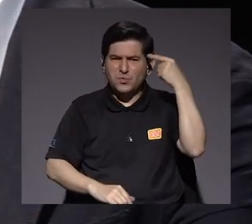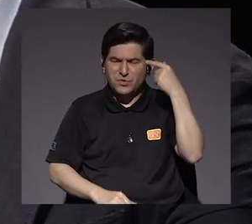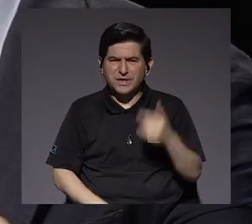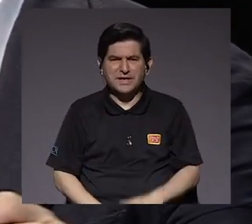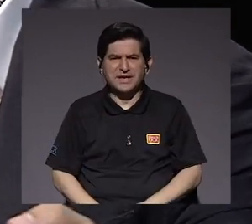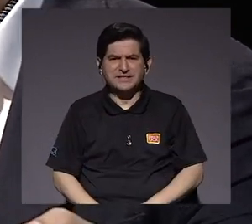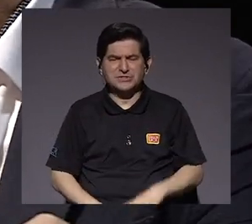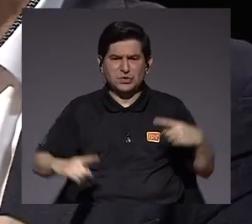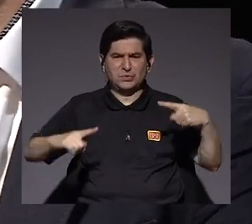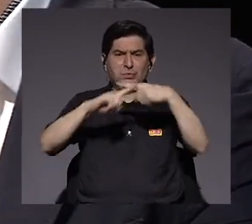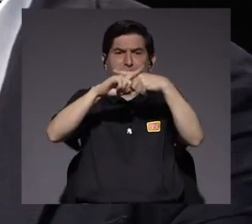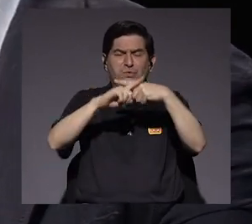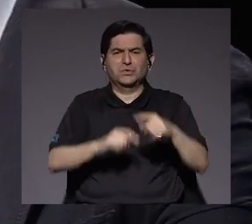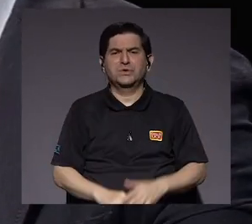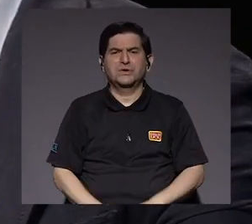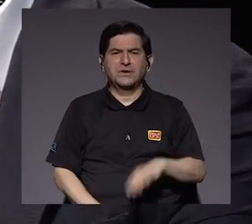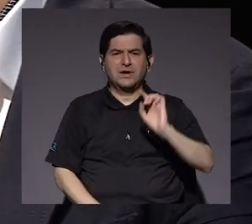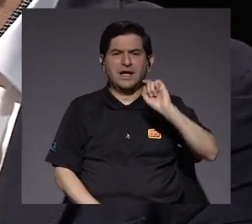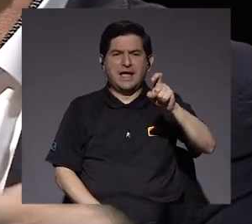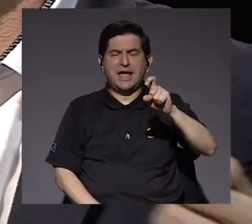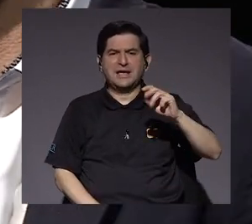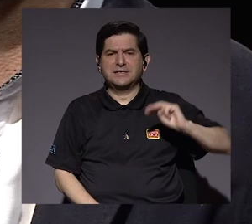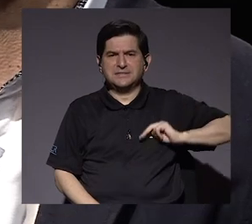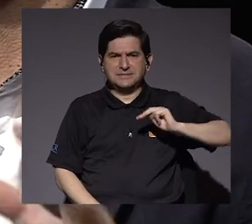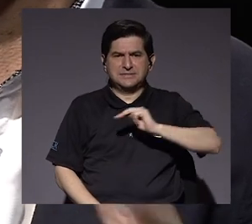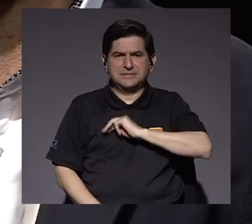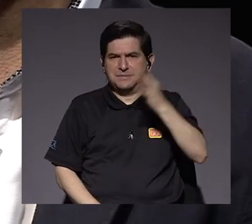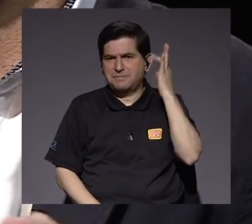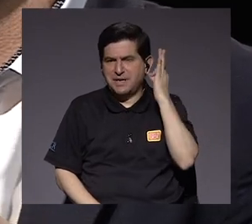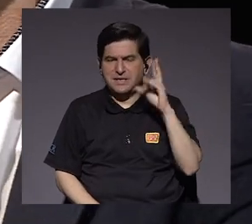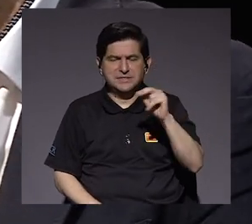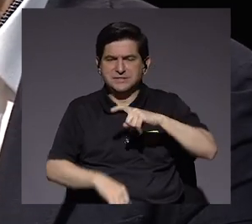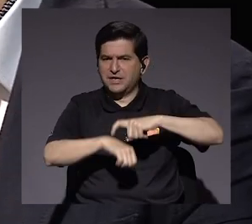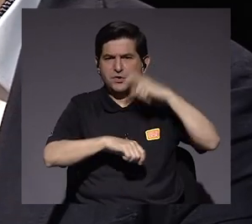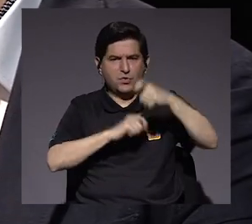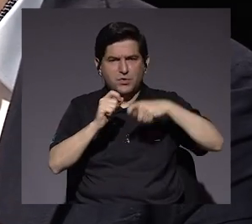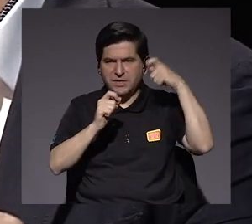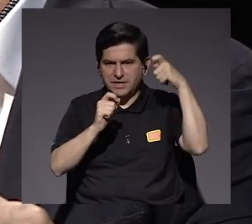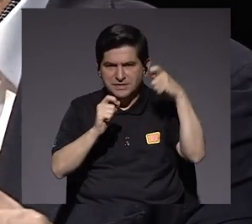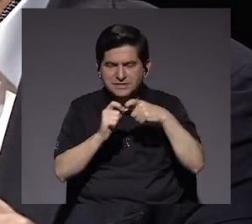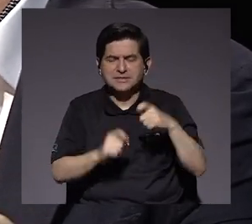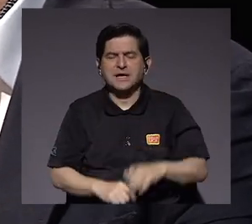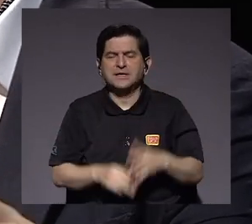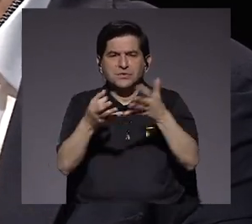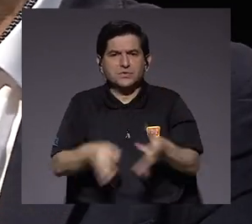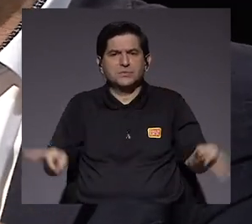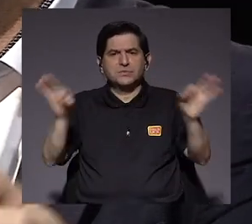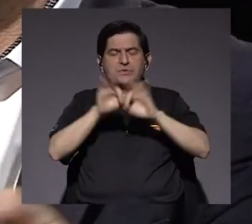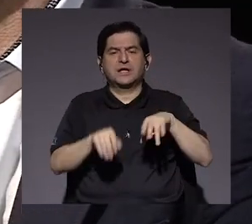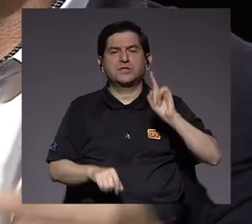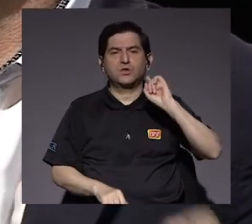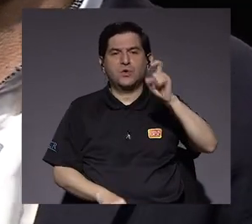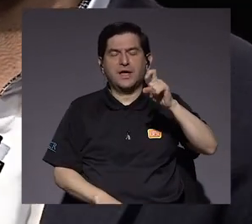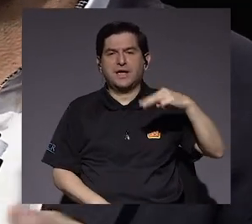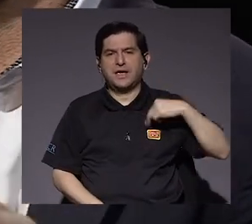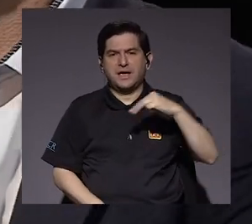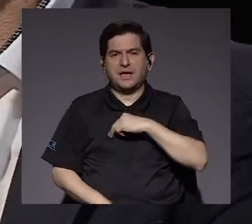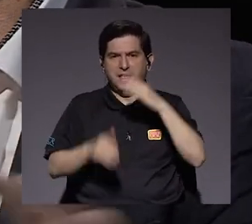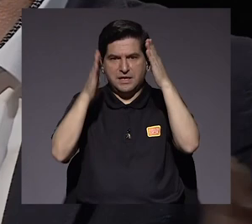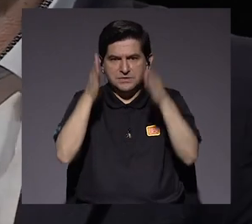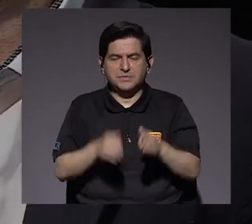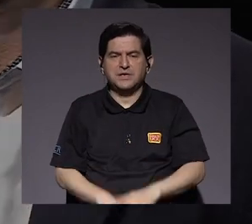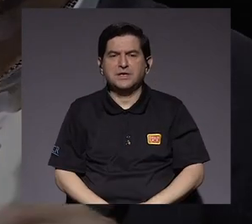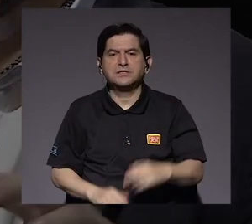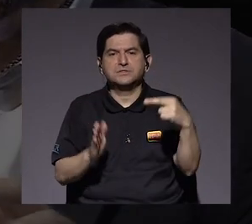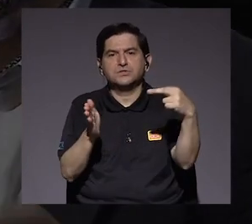Un ministro, una exministra que no estuvo presente en ciertos momentos importantes, un exministro que repite la fórmula en